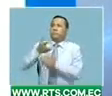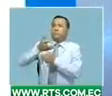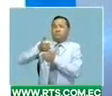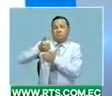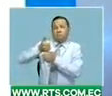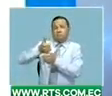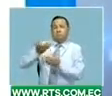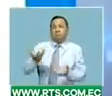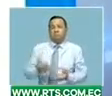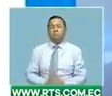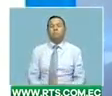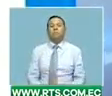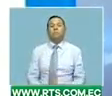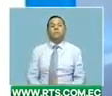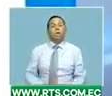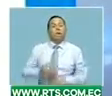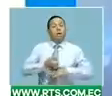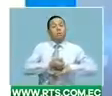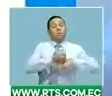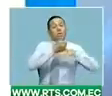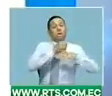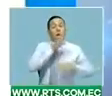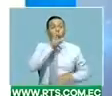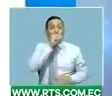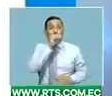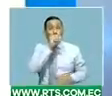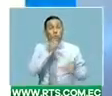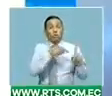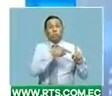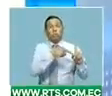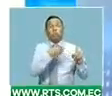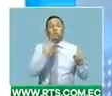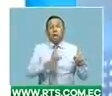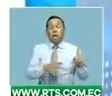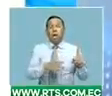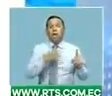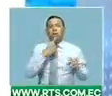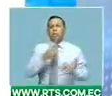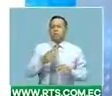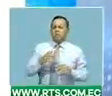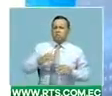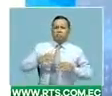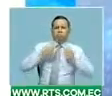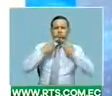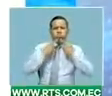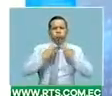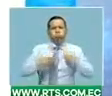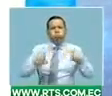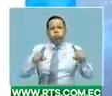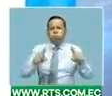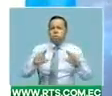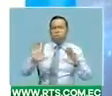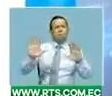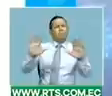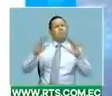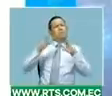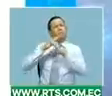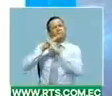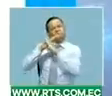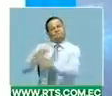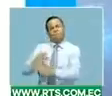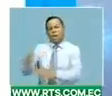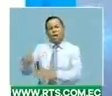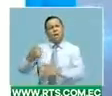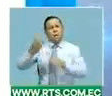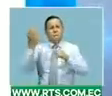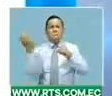La autoridad de tránsito municipal, por medio de un comunicado, expresó su rechazo a lo que es catalogado como una agresión verbal a